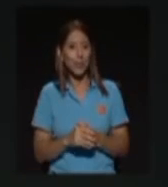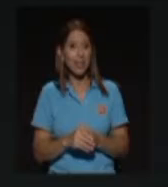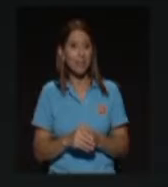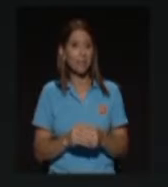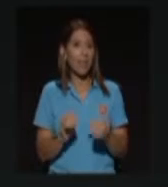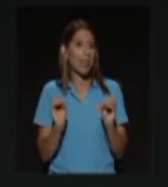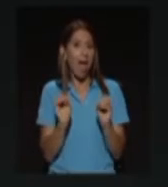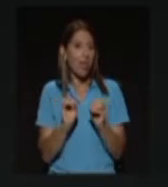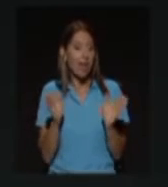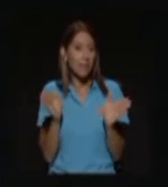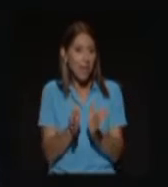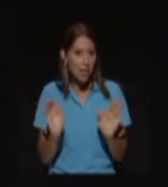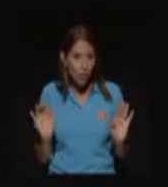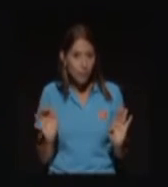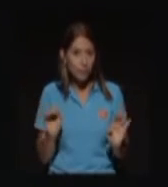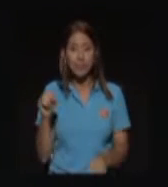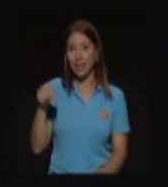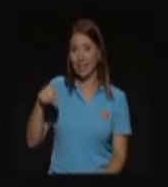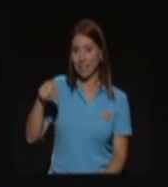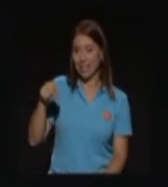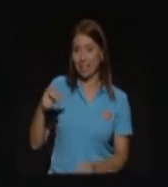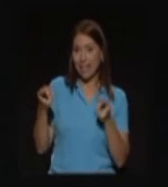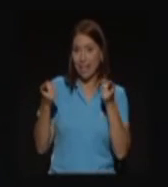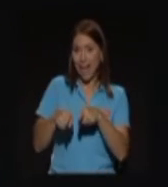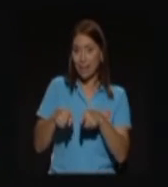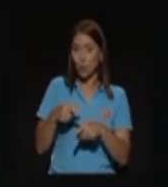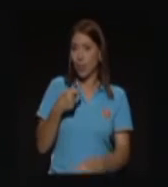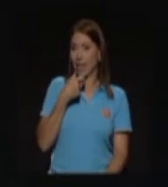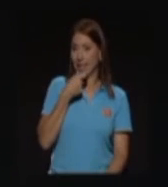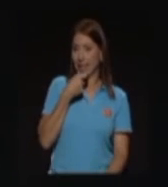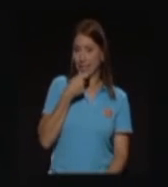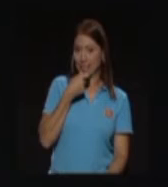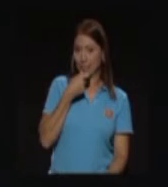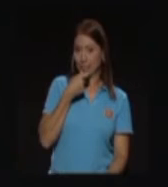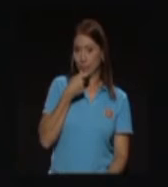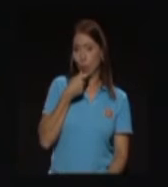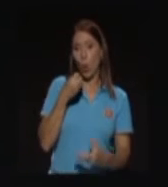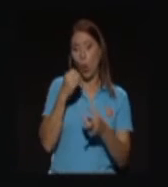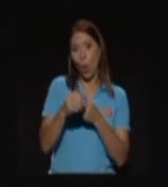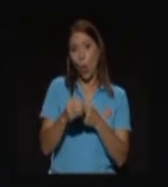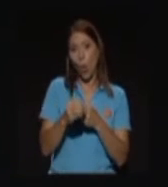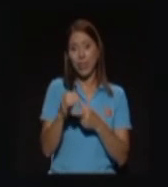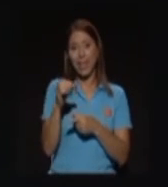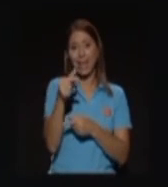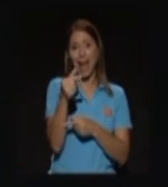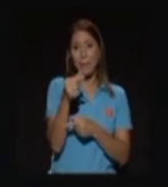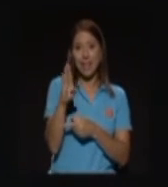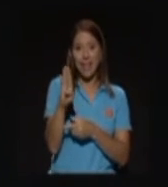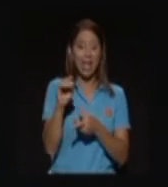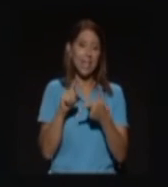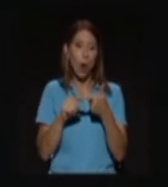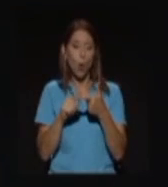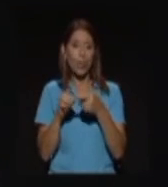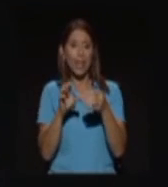nada es pequeño. Así es. Bueno, el caso inglés o de la Gran Bretaña o del Reino Unido,